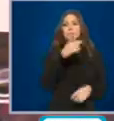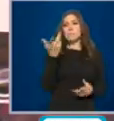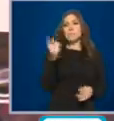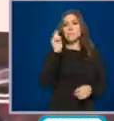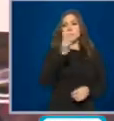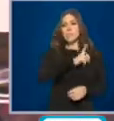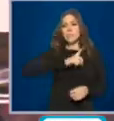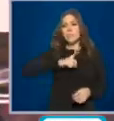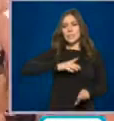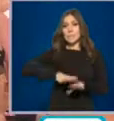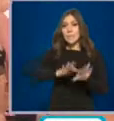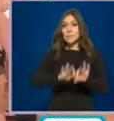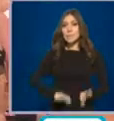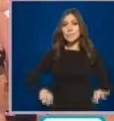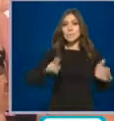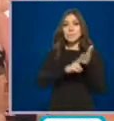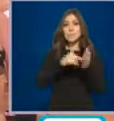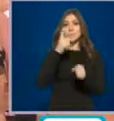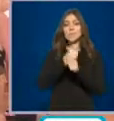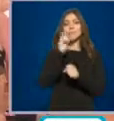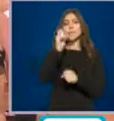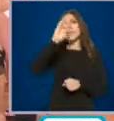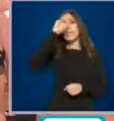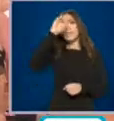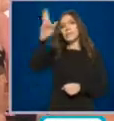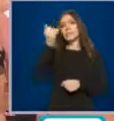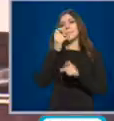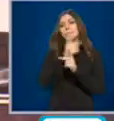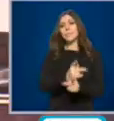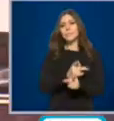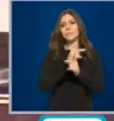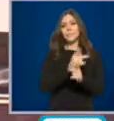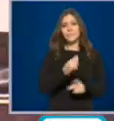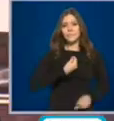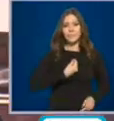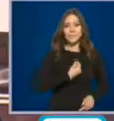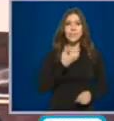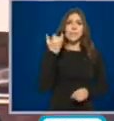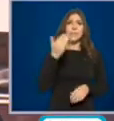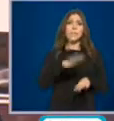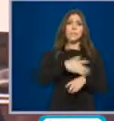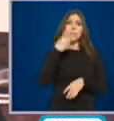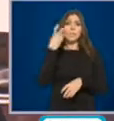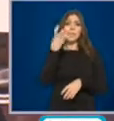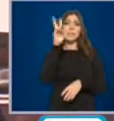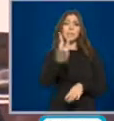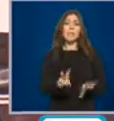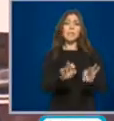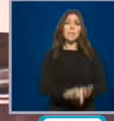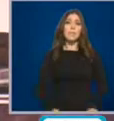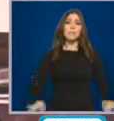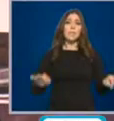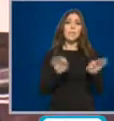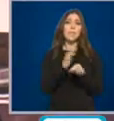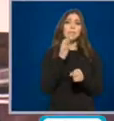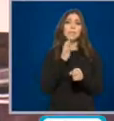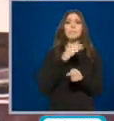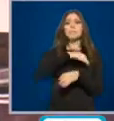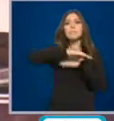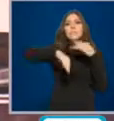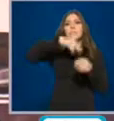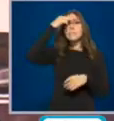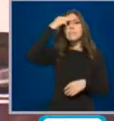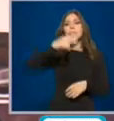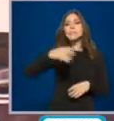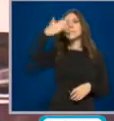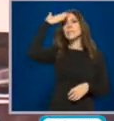tolerancia es lo más importante, ¿no? Claro. Y esta es un lugar que ofrece precisamente eso, así que es muy importante pues que ahora sí que los mexicanos